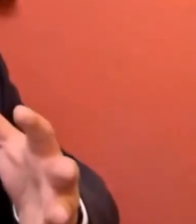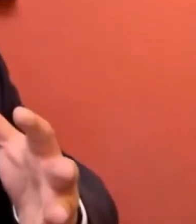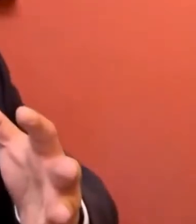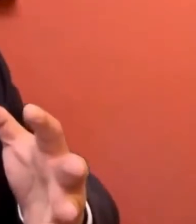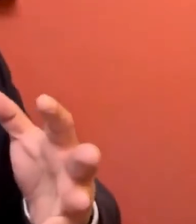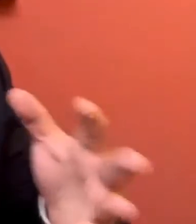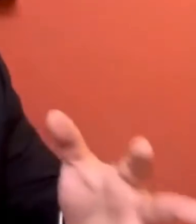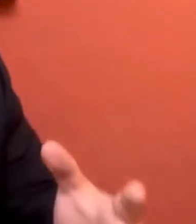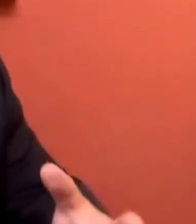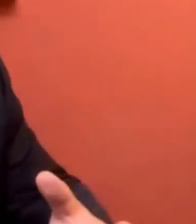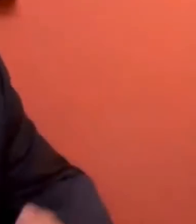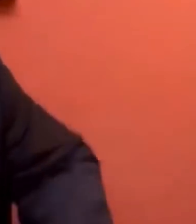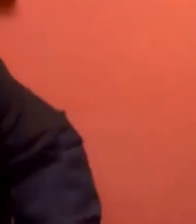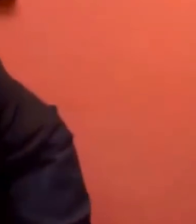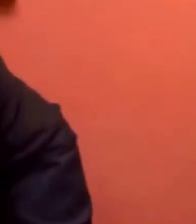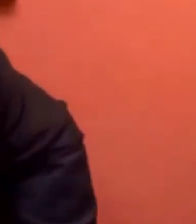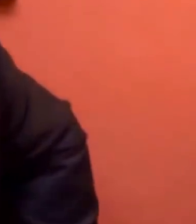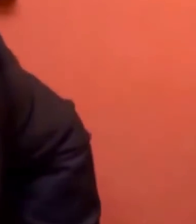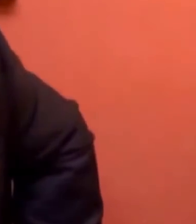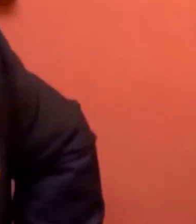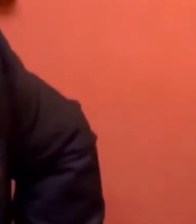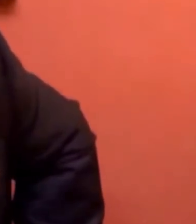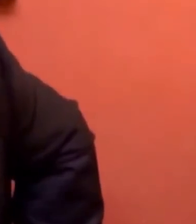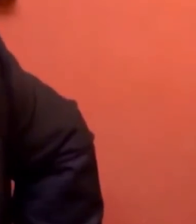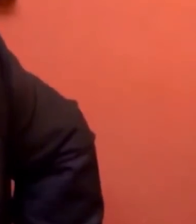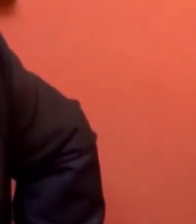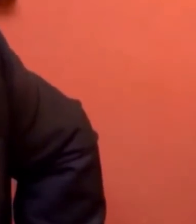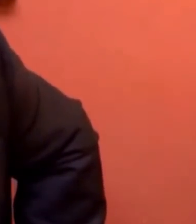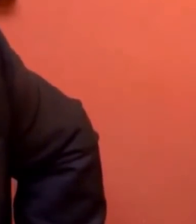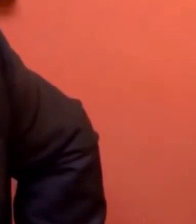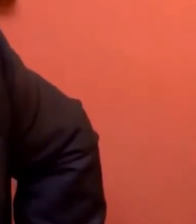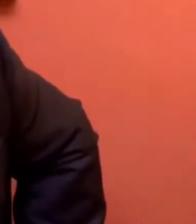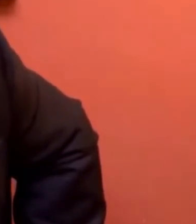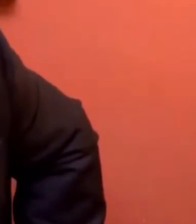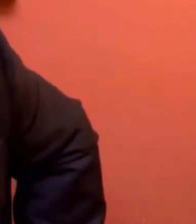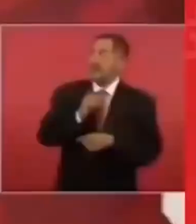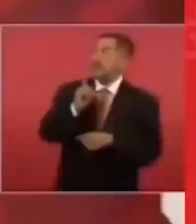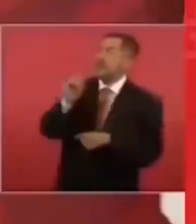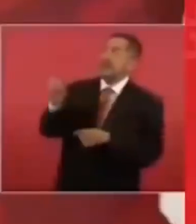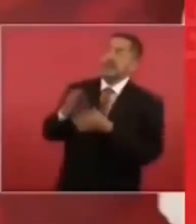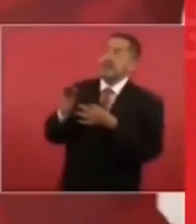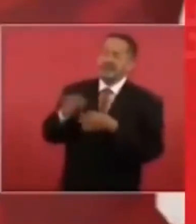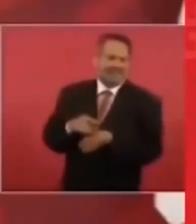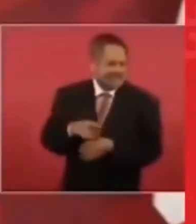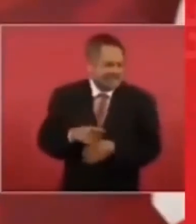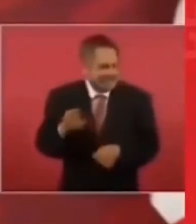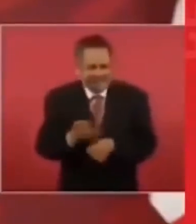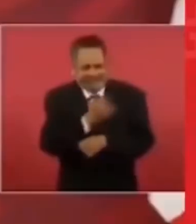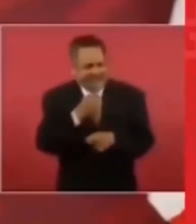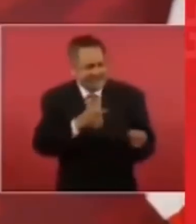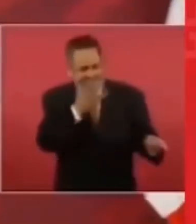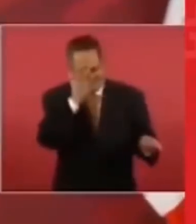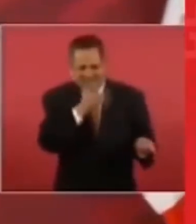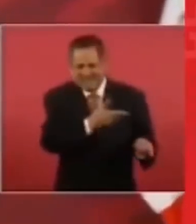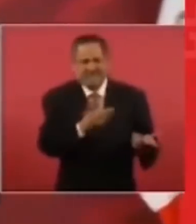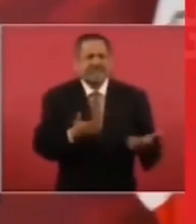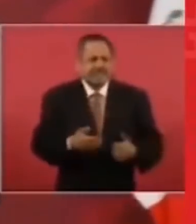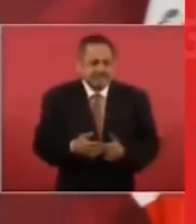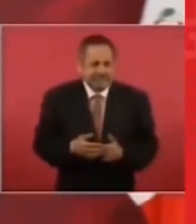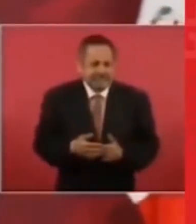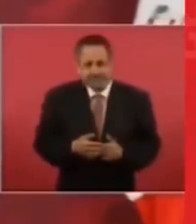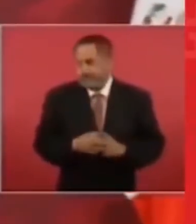narco. Bueno, vamos a ver y escuchar al presidente en la mañanera. Y lo que